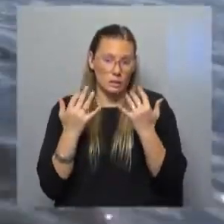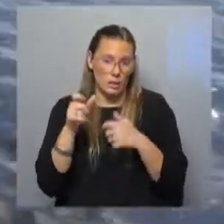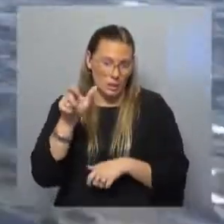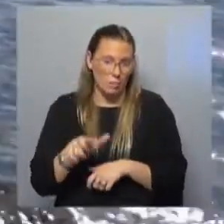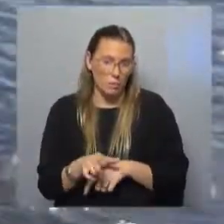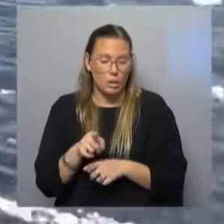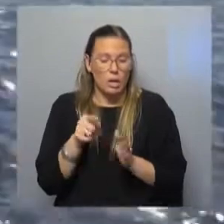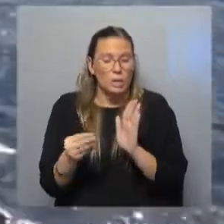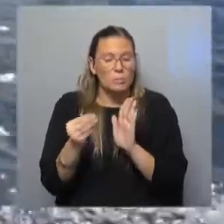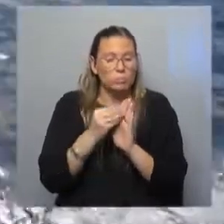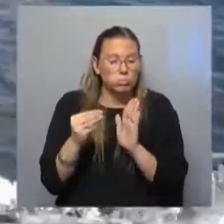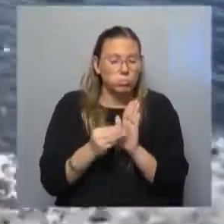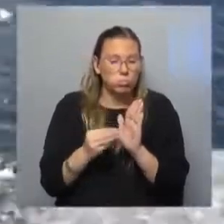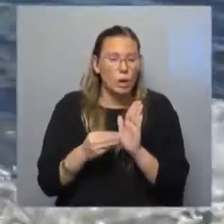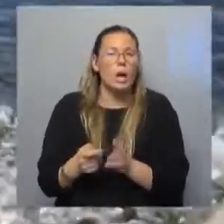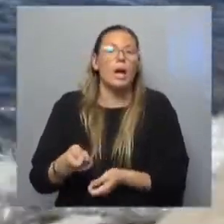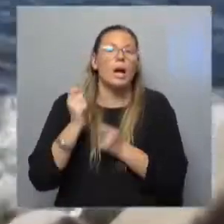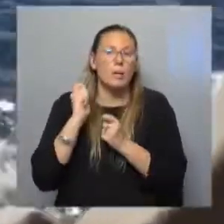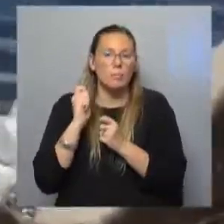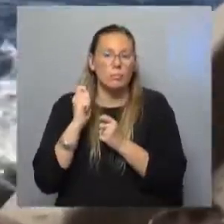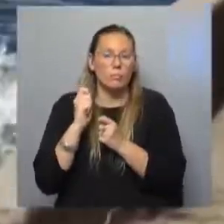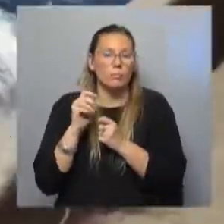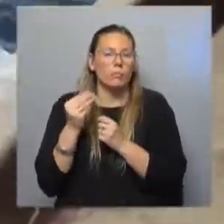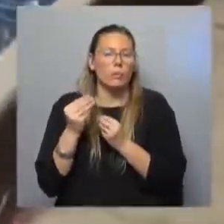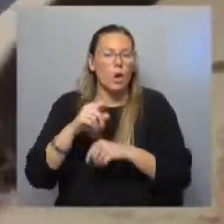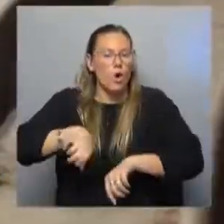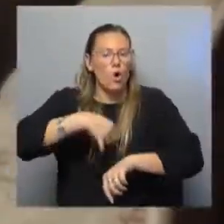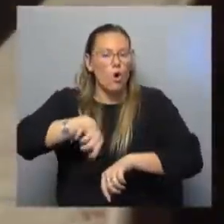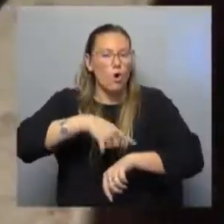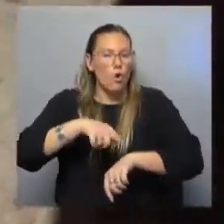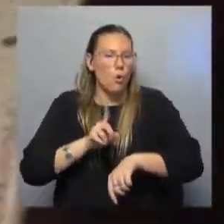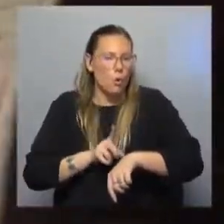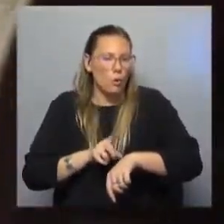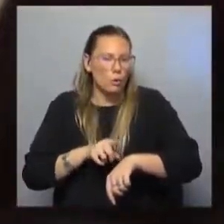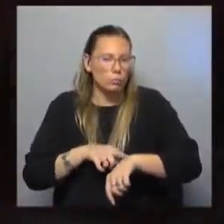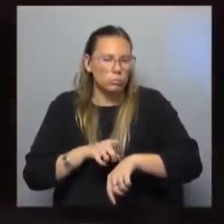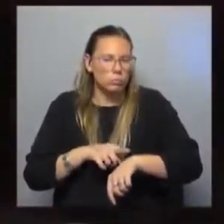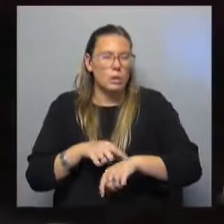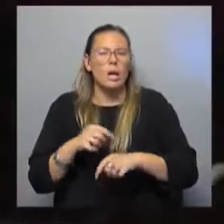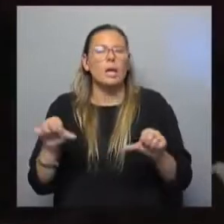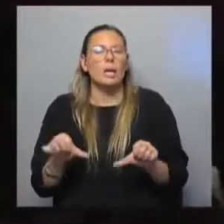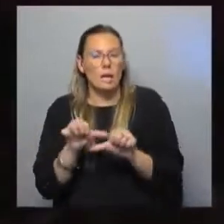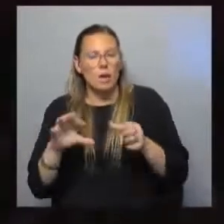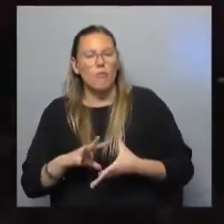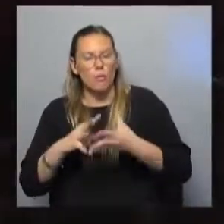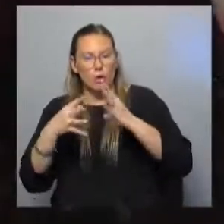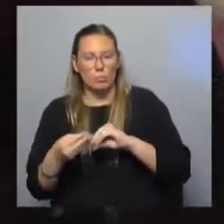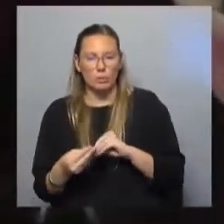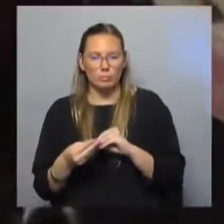los cuales se registra la captura, las horas de pesca, las artes empleadas, y